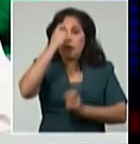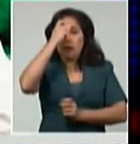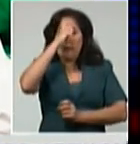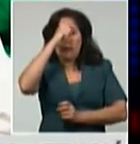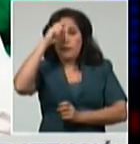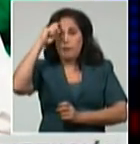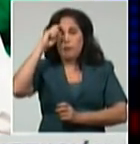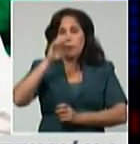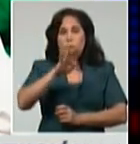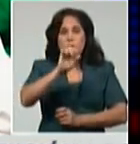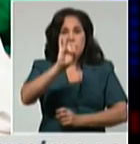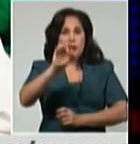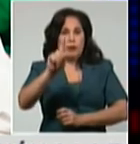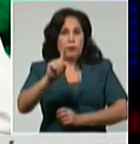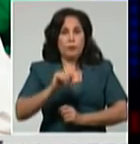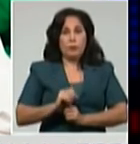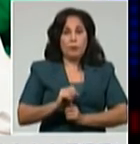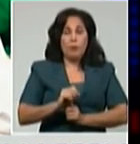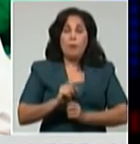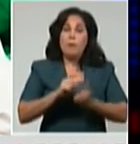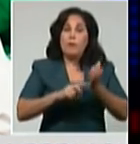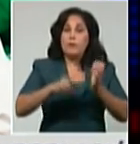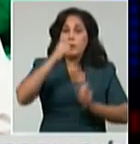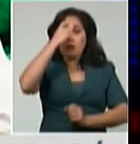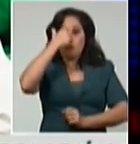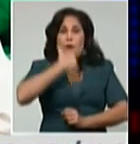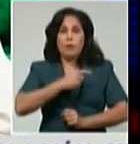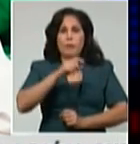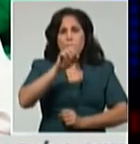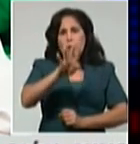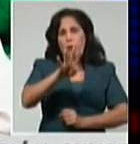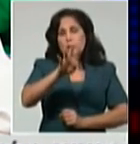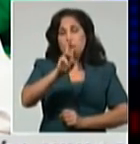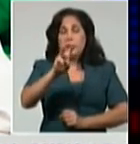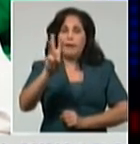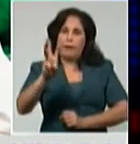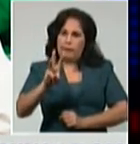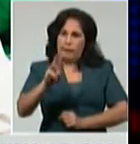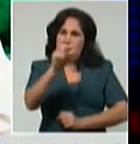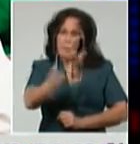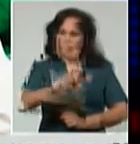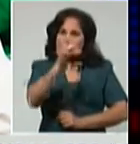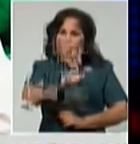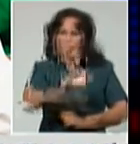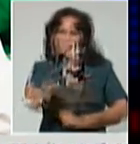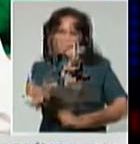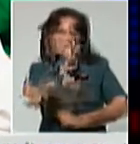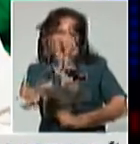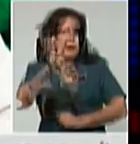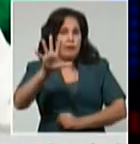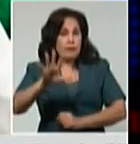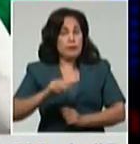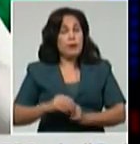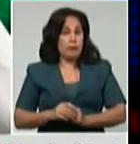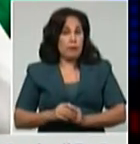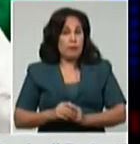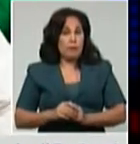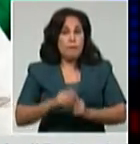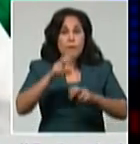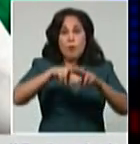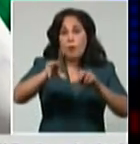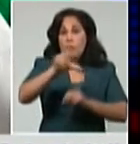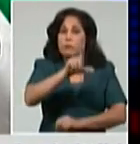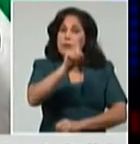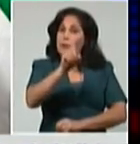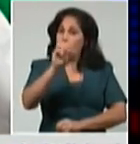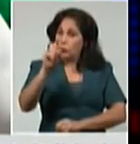471, de Ciego de Ávila 433, de Camagüey 225, de Holguín 101,